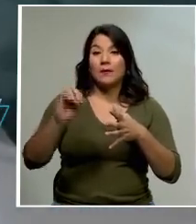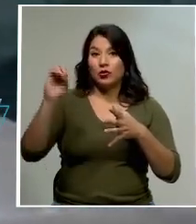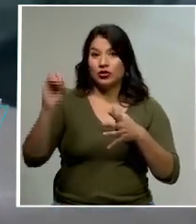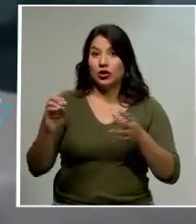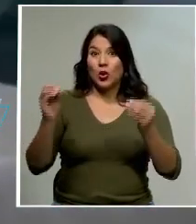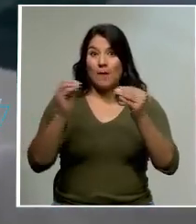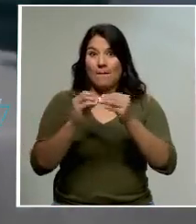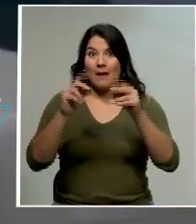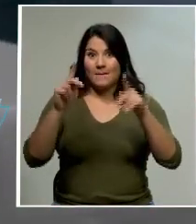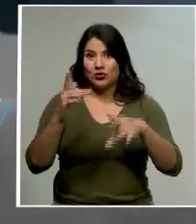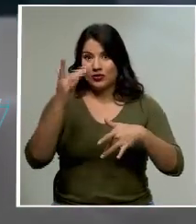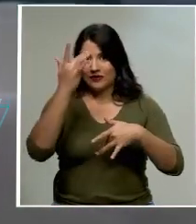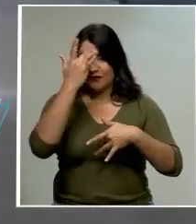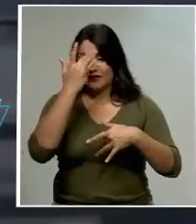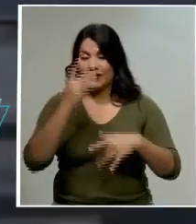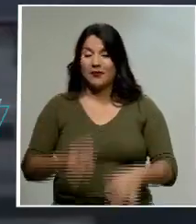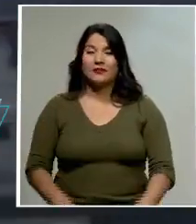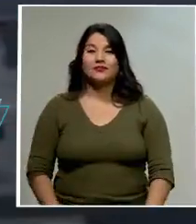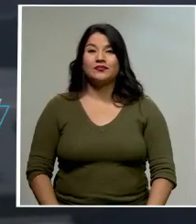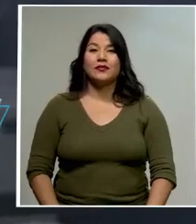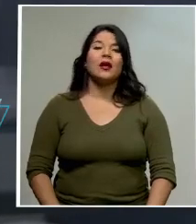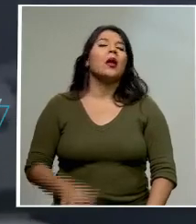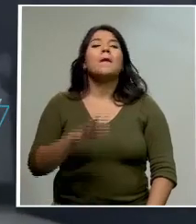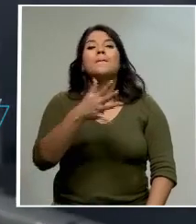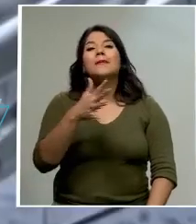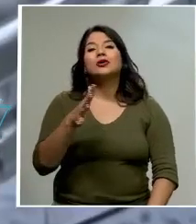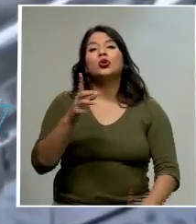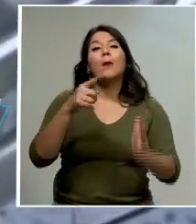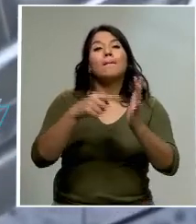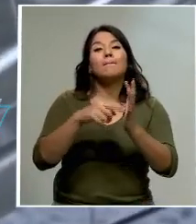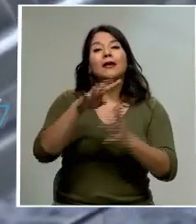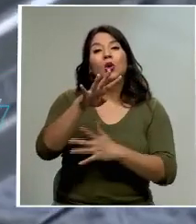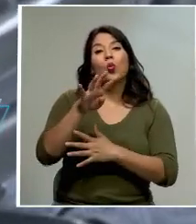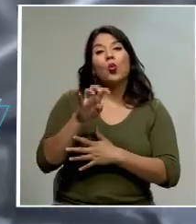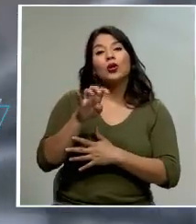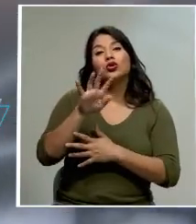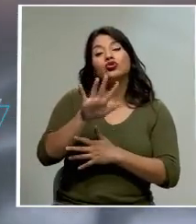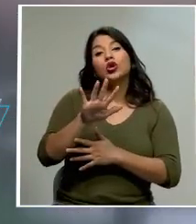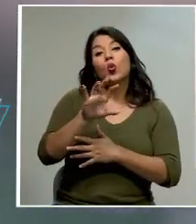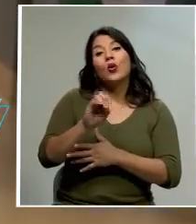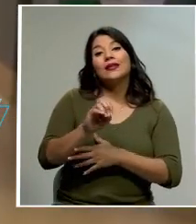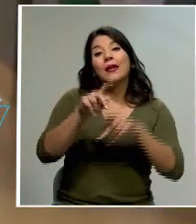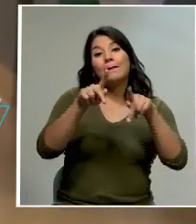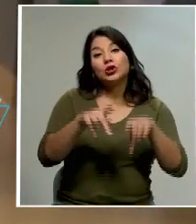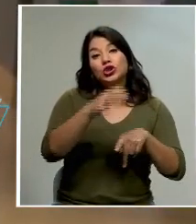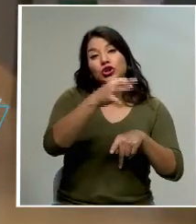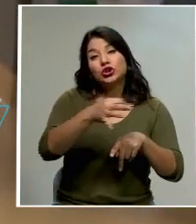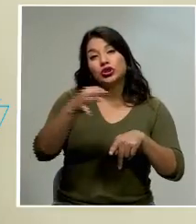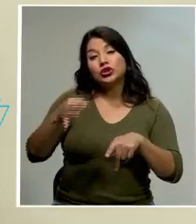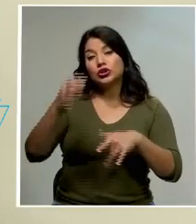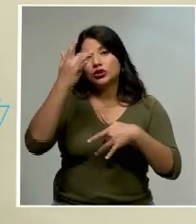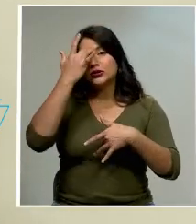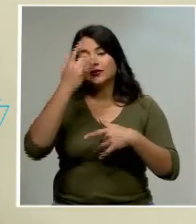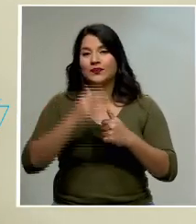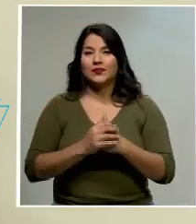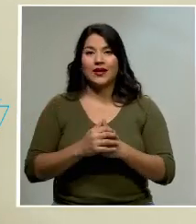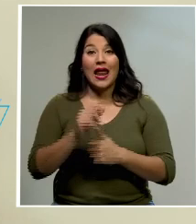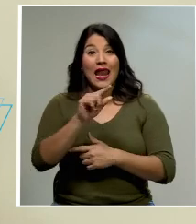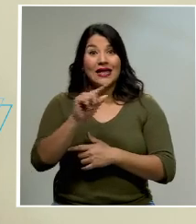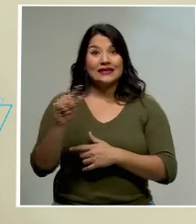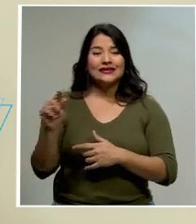16.7% de una semana a otra, con un promedio de 1.450 casos diarios. Durante la